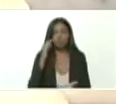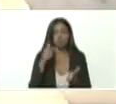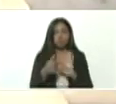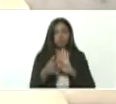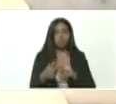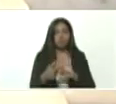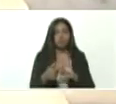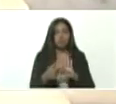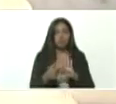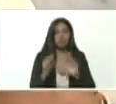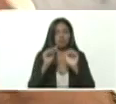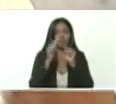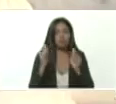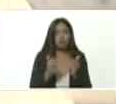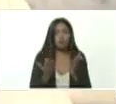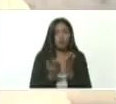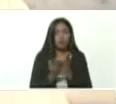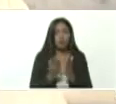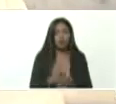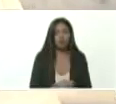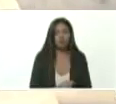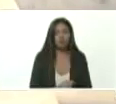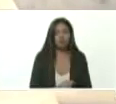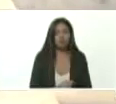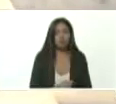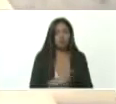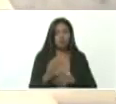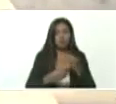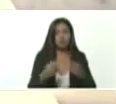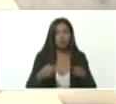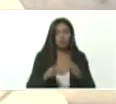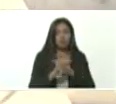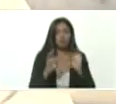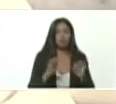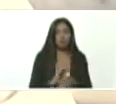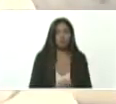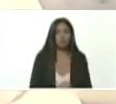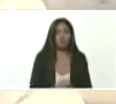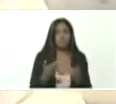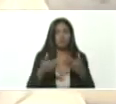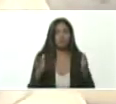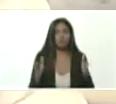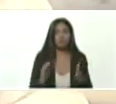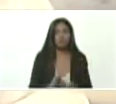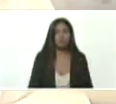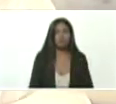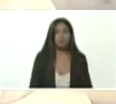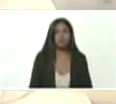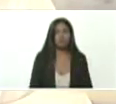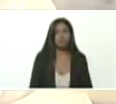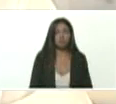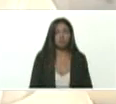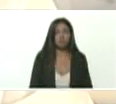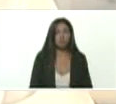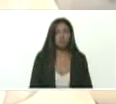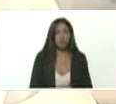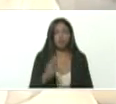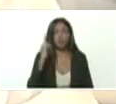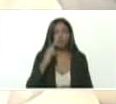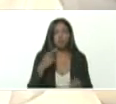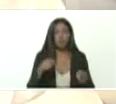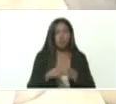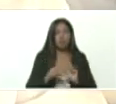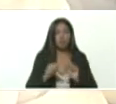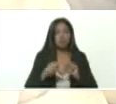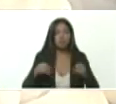del sistema escolar, los vamos a incorporar al sistema escolar. Y yo tengo que decirlo, lo voy a decir públicamente. Hubo escuelas, presidente, que son bolivarianas y que es un avance